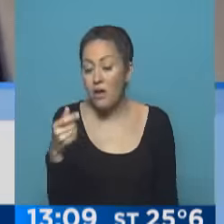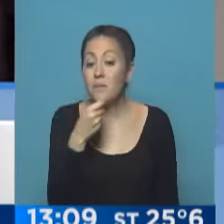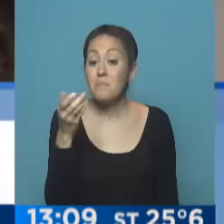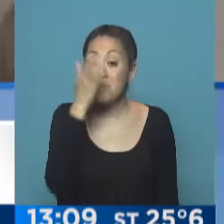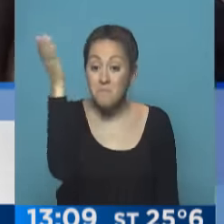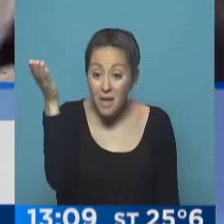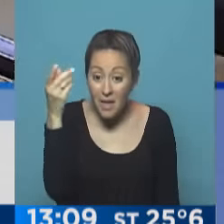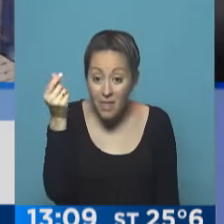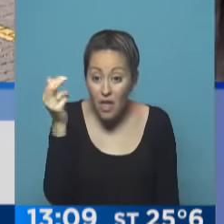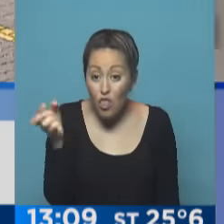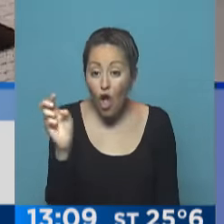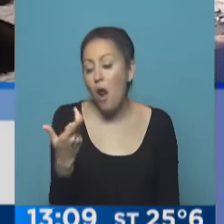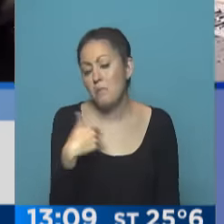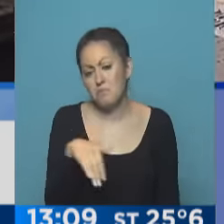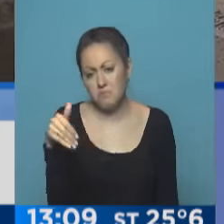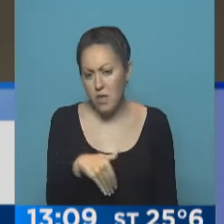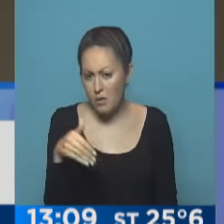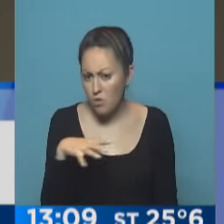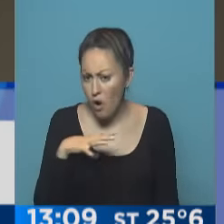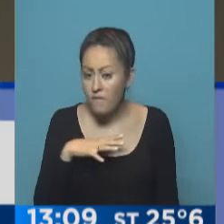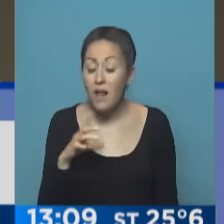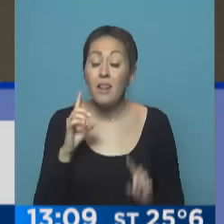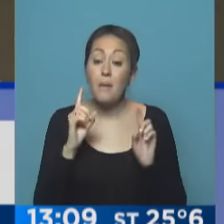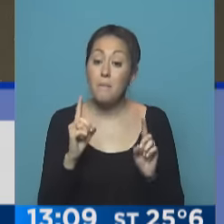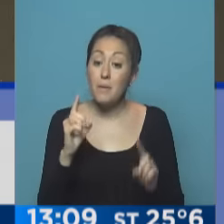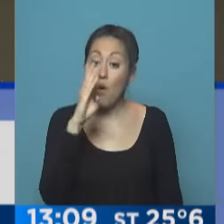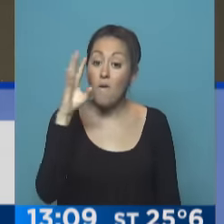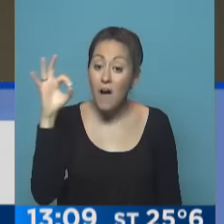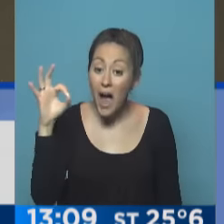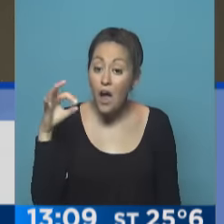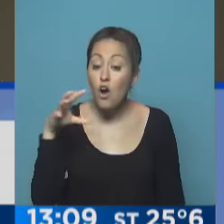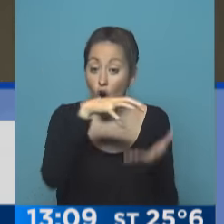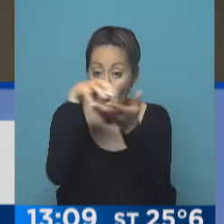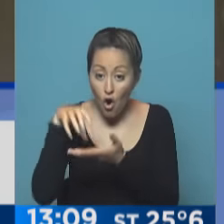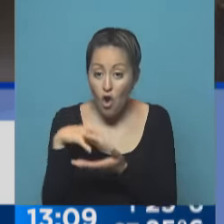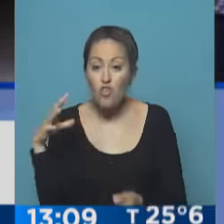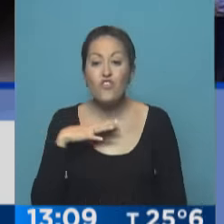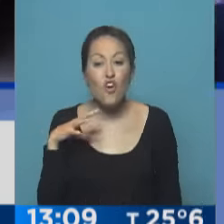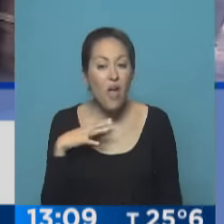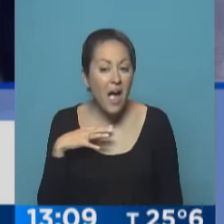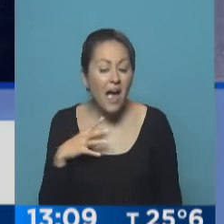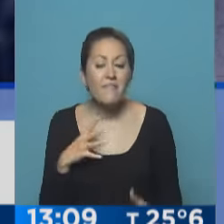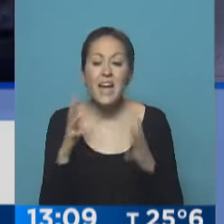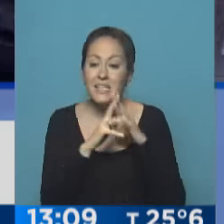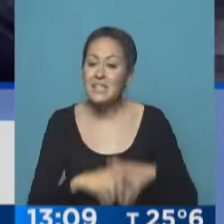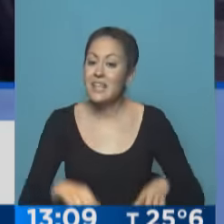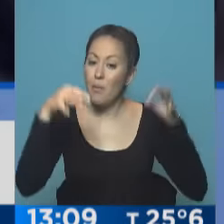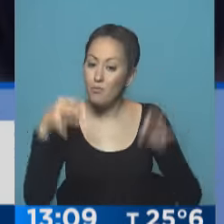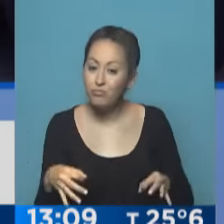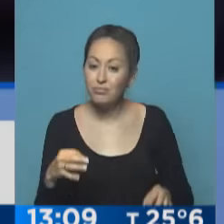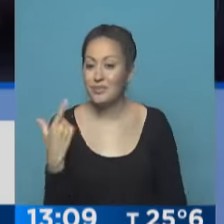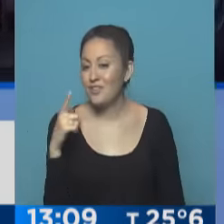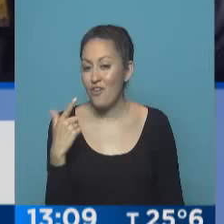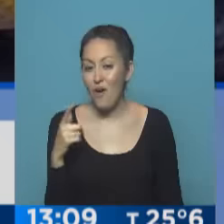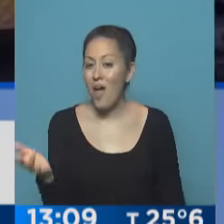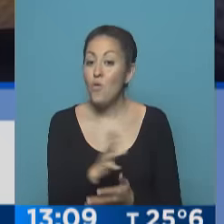importadores con lo cual todo y los bancos a su vez eh todavía no tienen todos los sistemas eh aplicados a a las